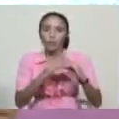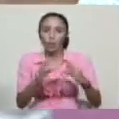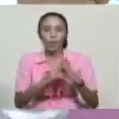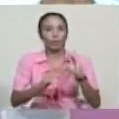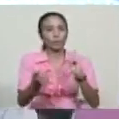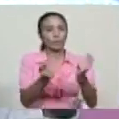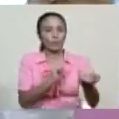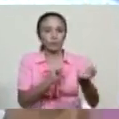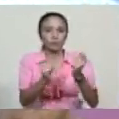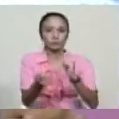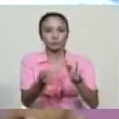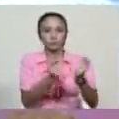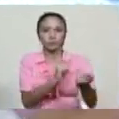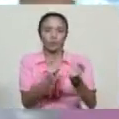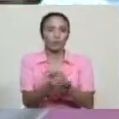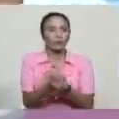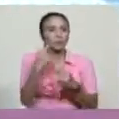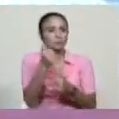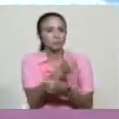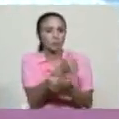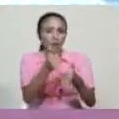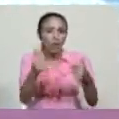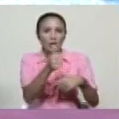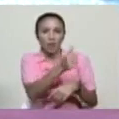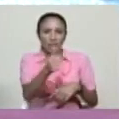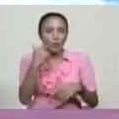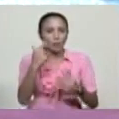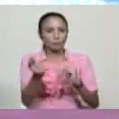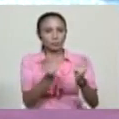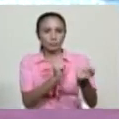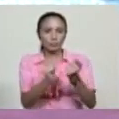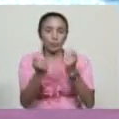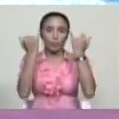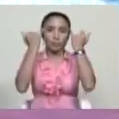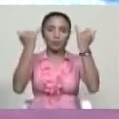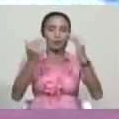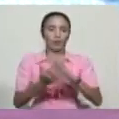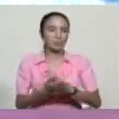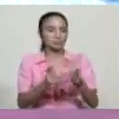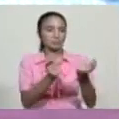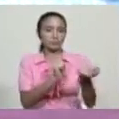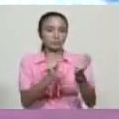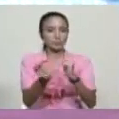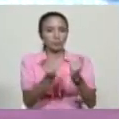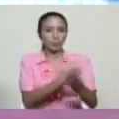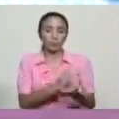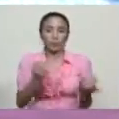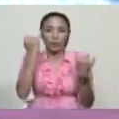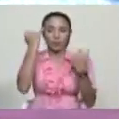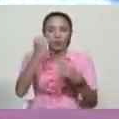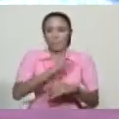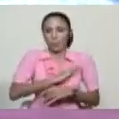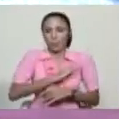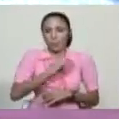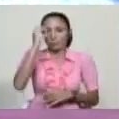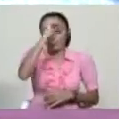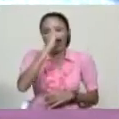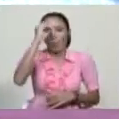debate crítico y autocrítico de los grandes asuntos de la humanidad y particularmente desde la perspectiva de